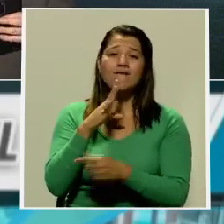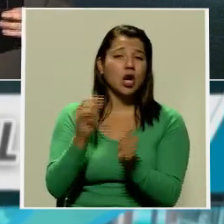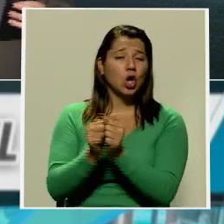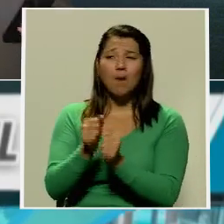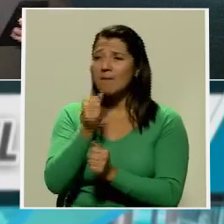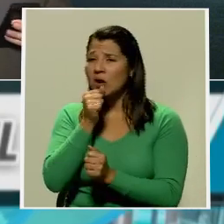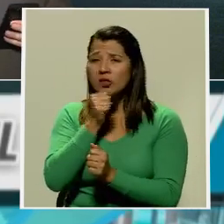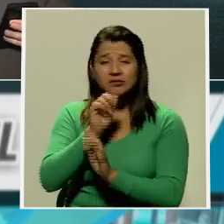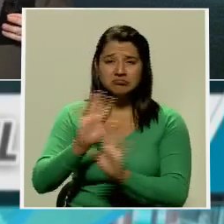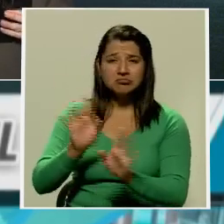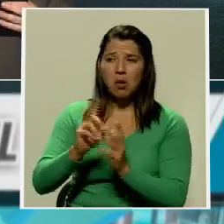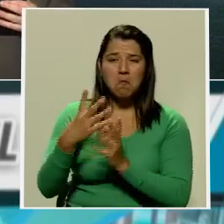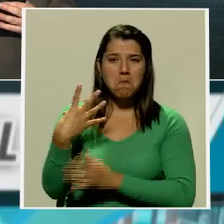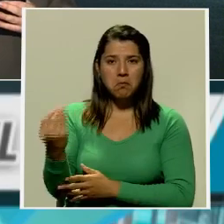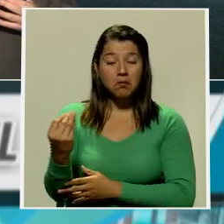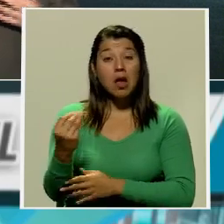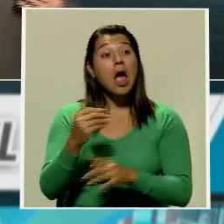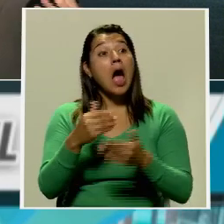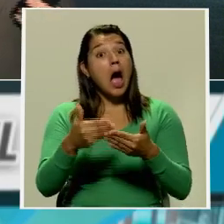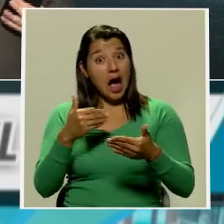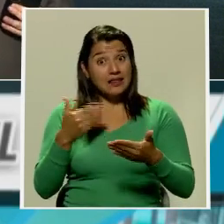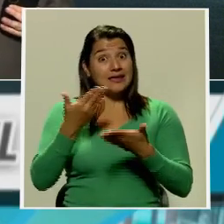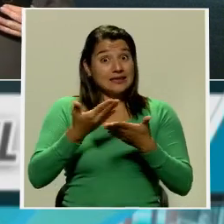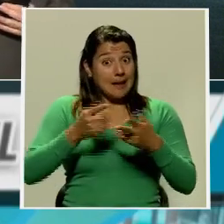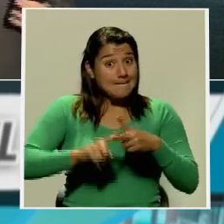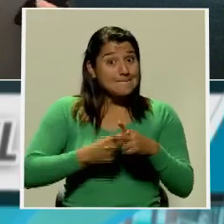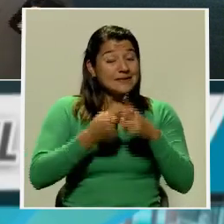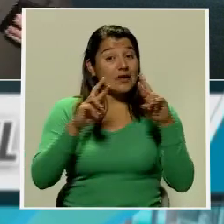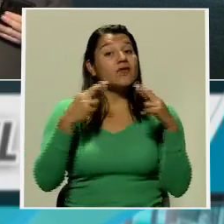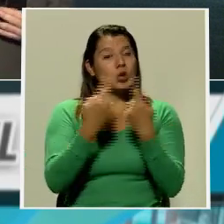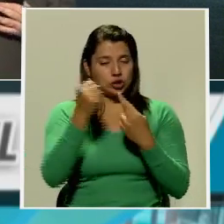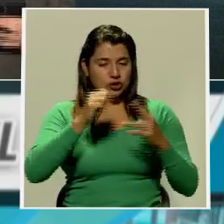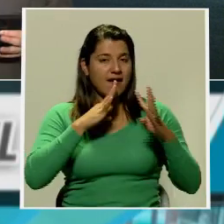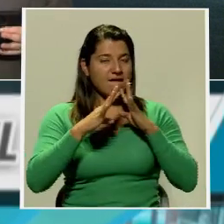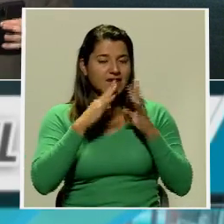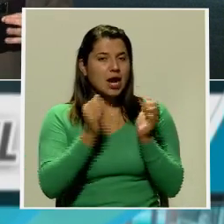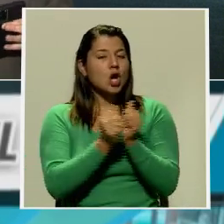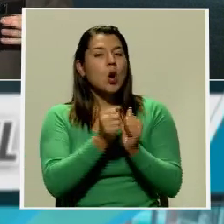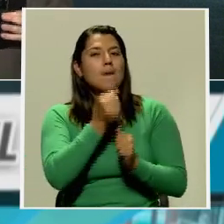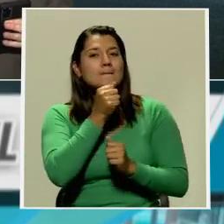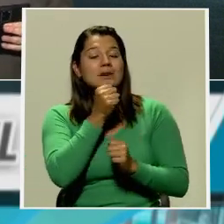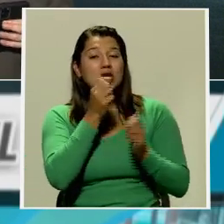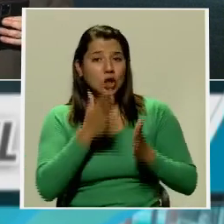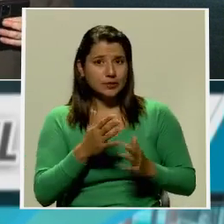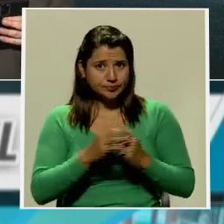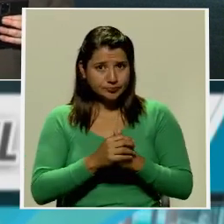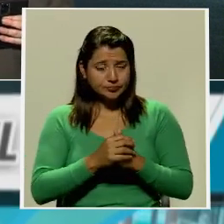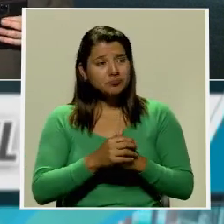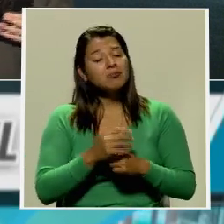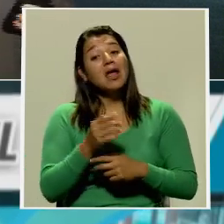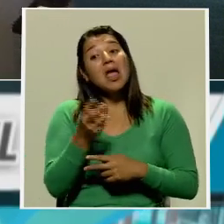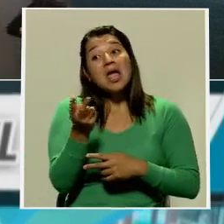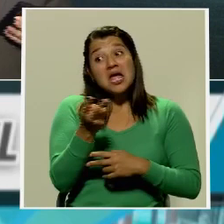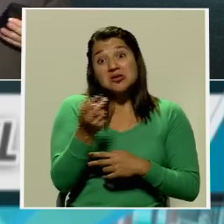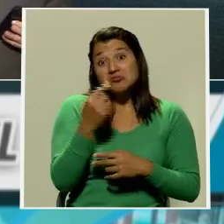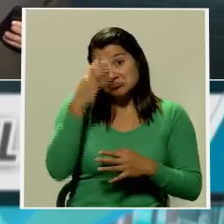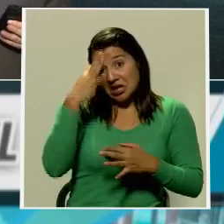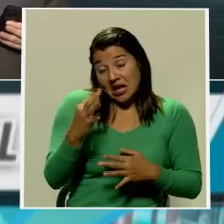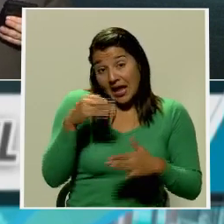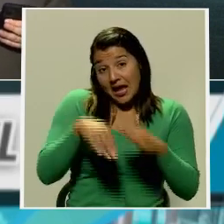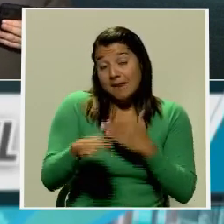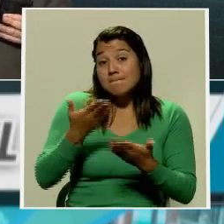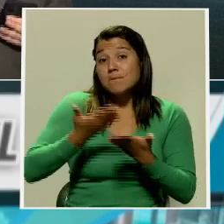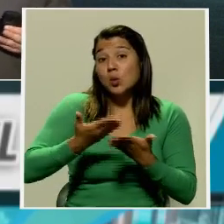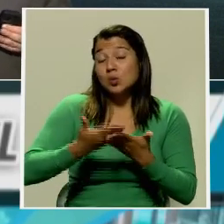y ellos aseguran que pues vienen con estos aires de creer realmente en la propuesta que se tiene y que tienen